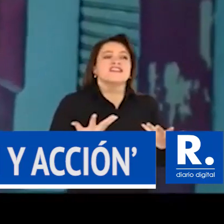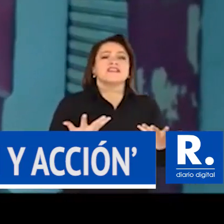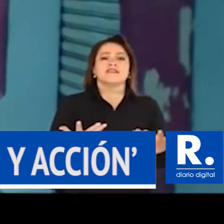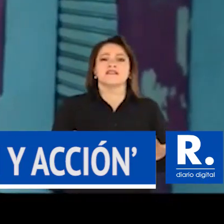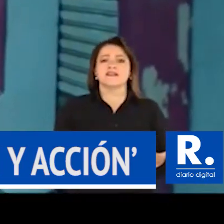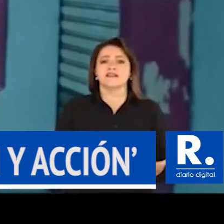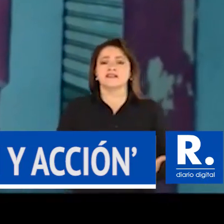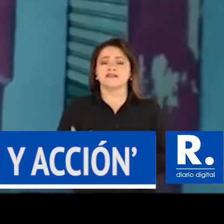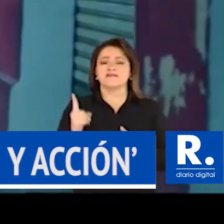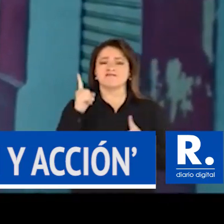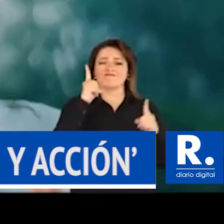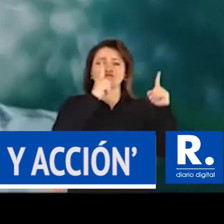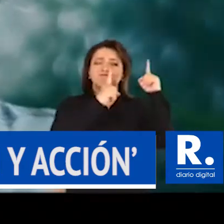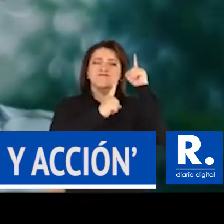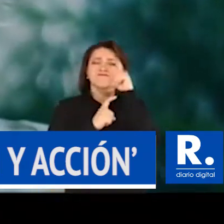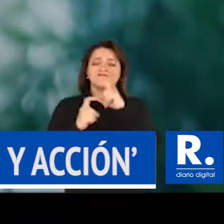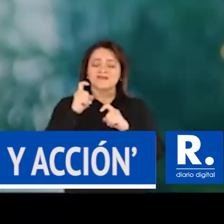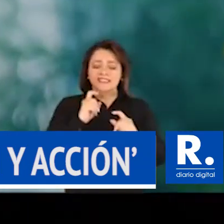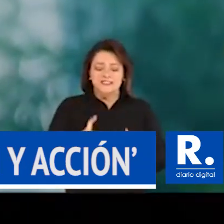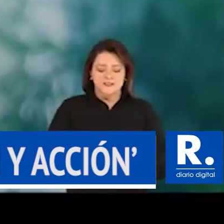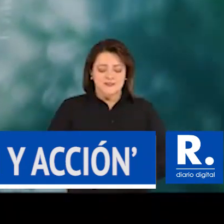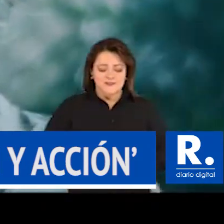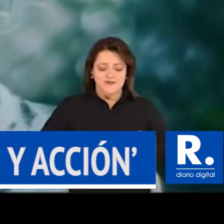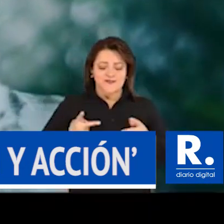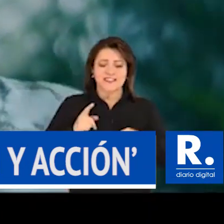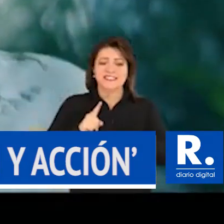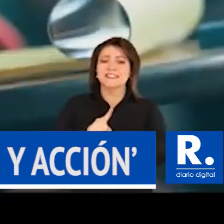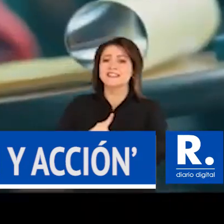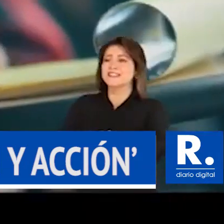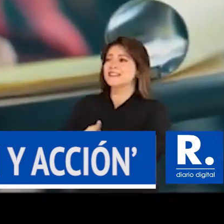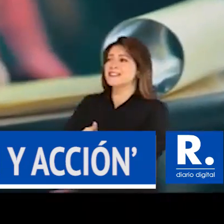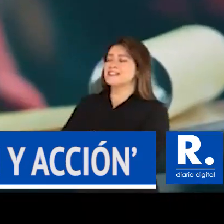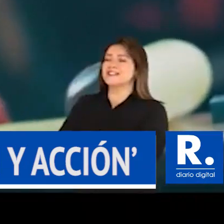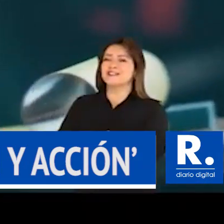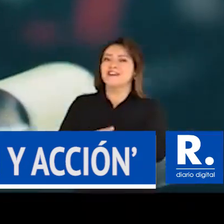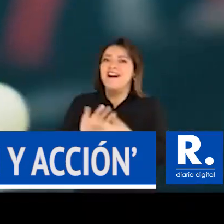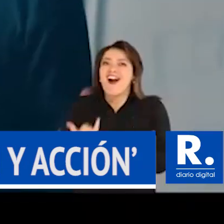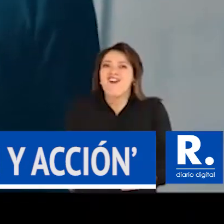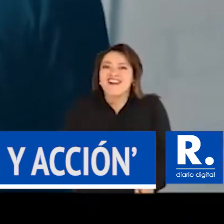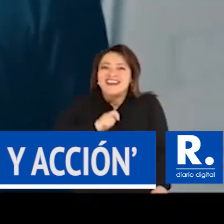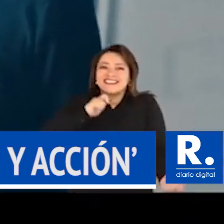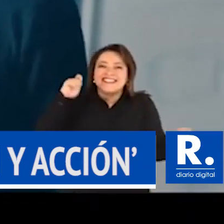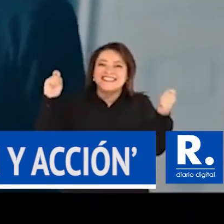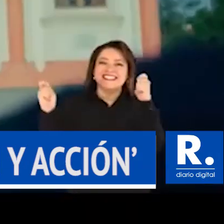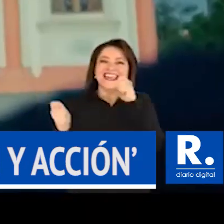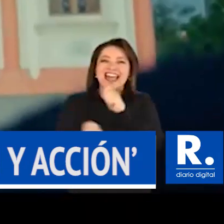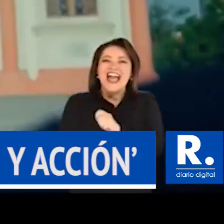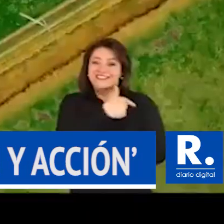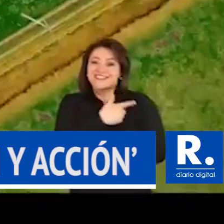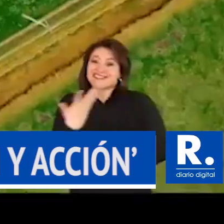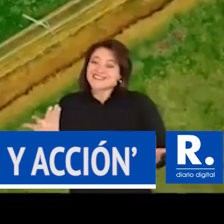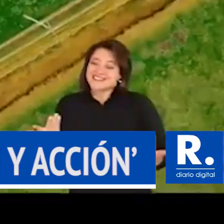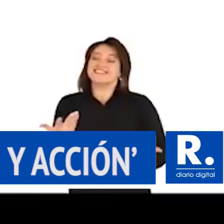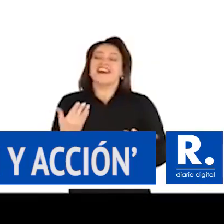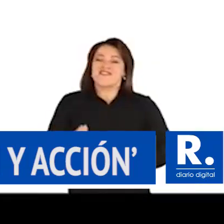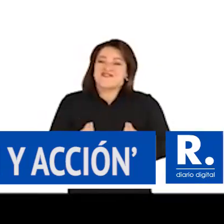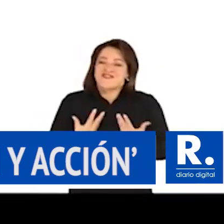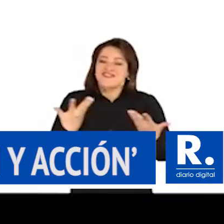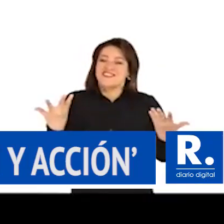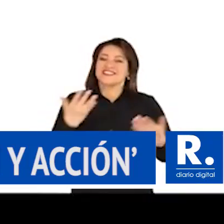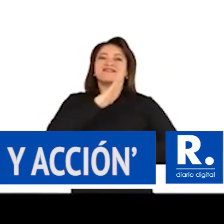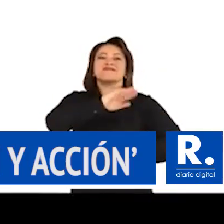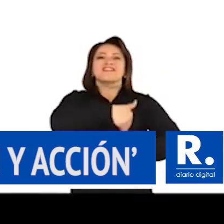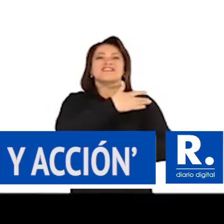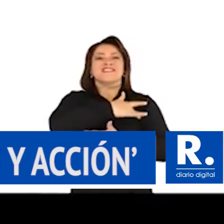por el futuro del programa por el momento se conoce que prevención y acción inició con un rating superior a las novelas o